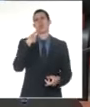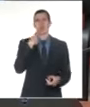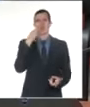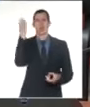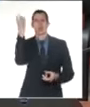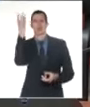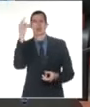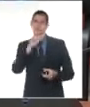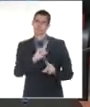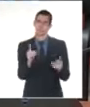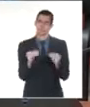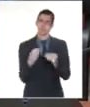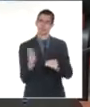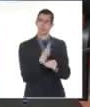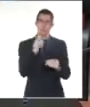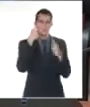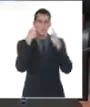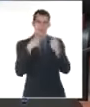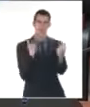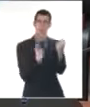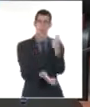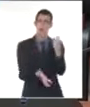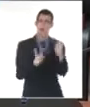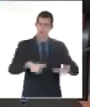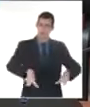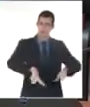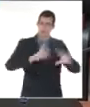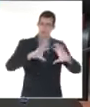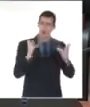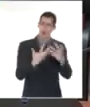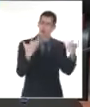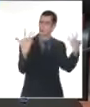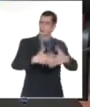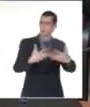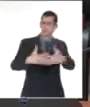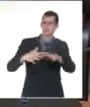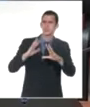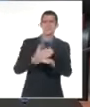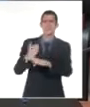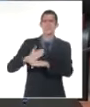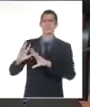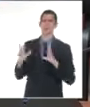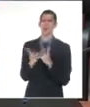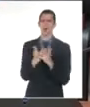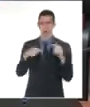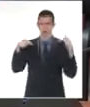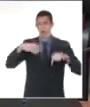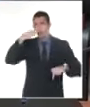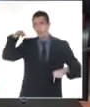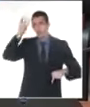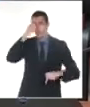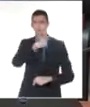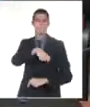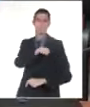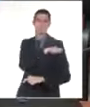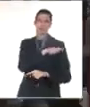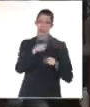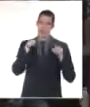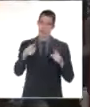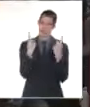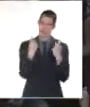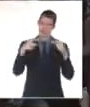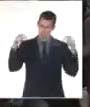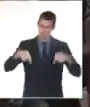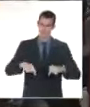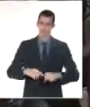de la creación de la riqueza, que es lo que demanda la población cubana hoy. Y la de Nacimiento subrayó que ese propósito